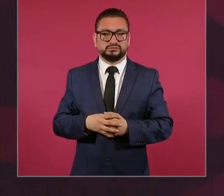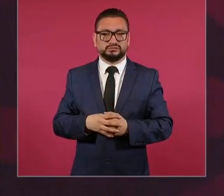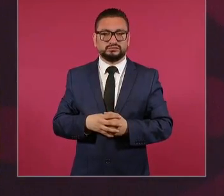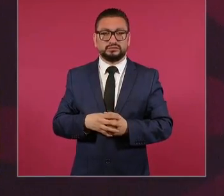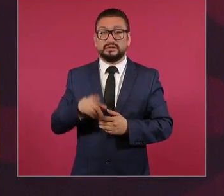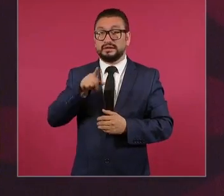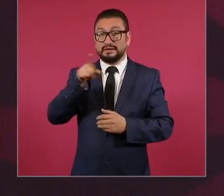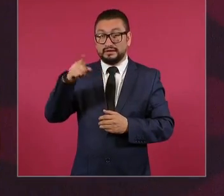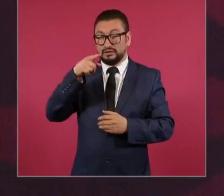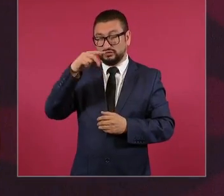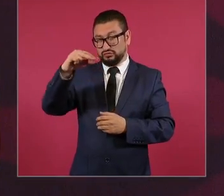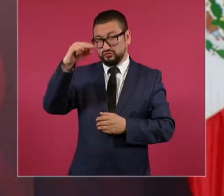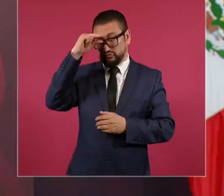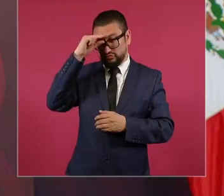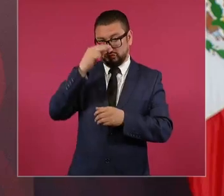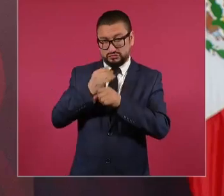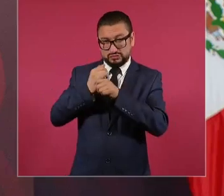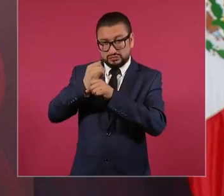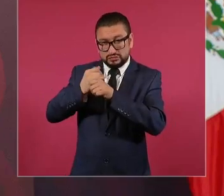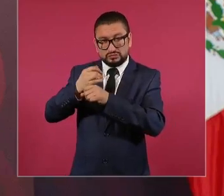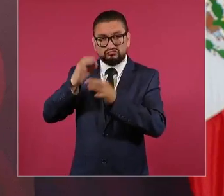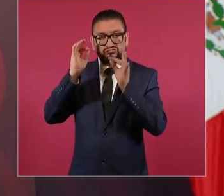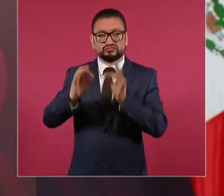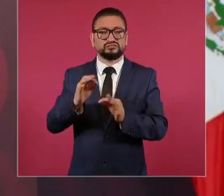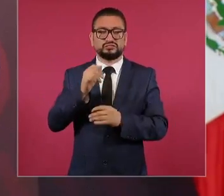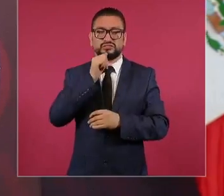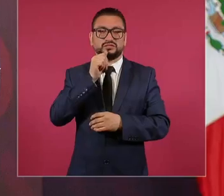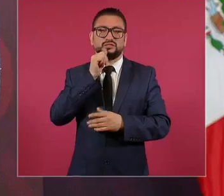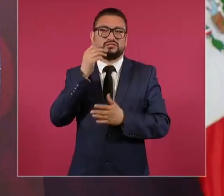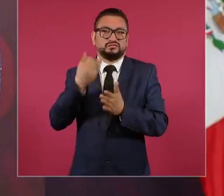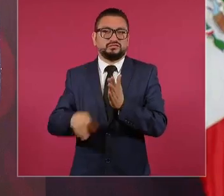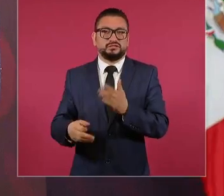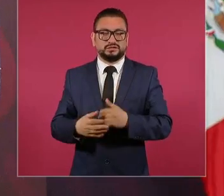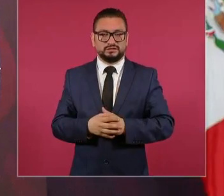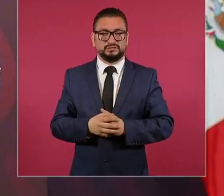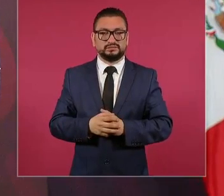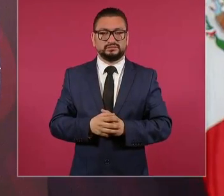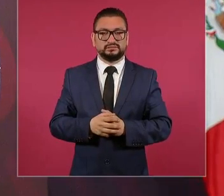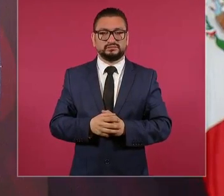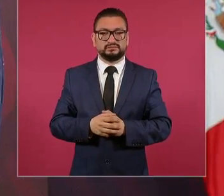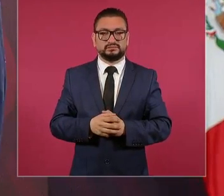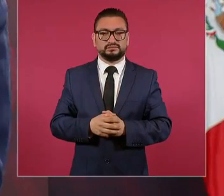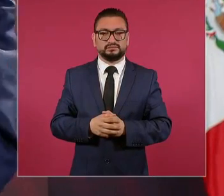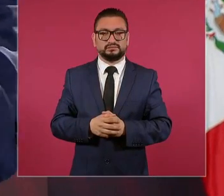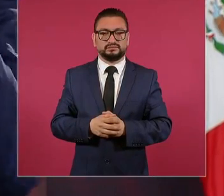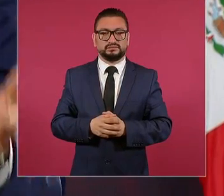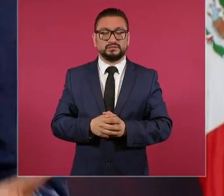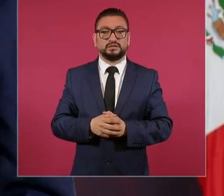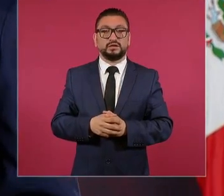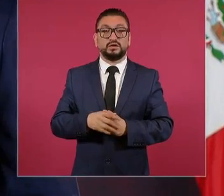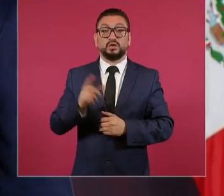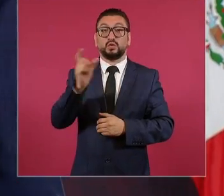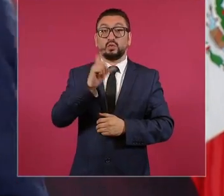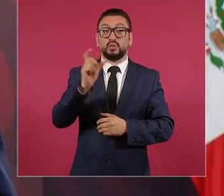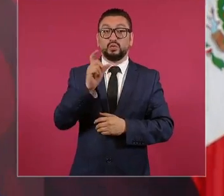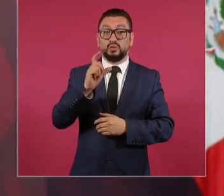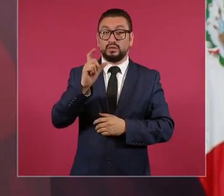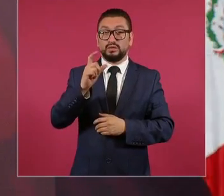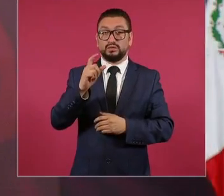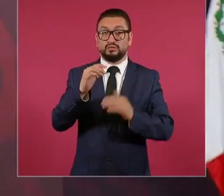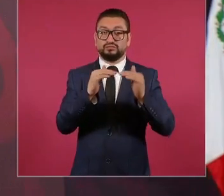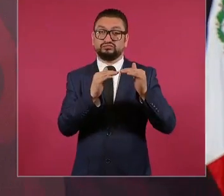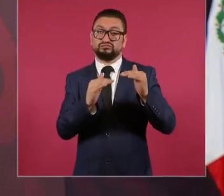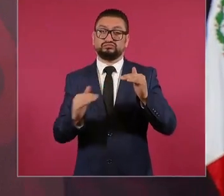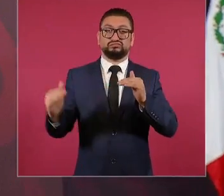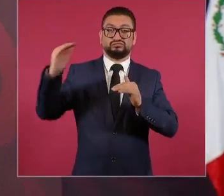académico, es mucha la deshonestidad intelectual. Bueno, para que haya una dictadura se necesita